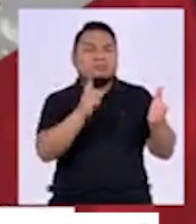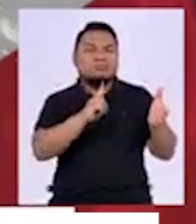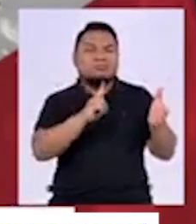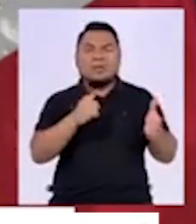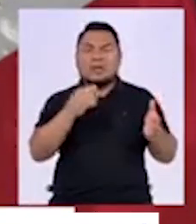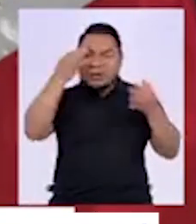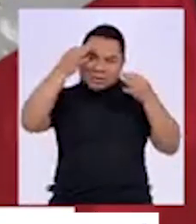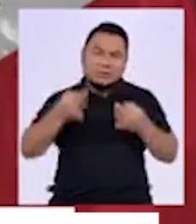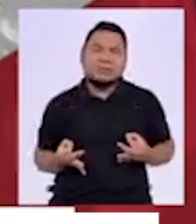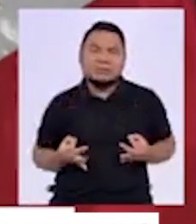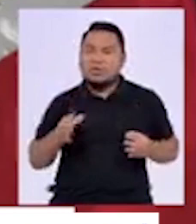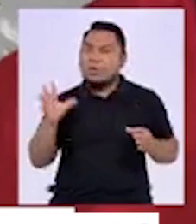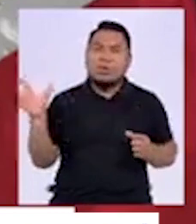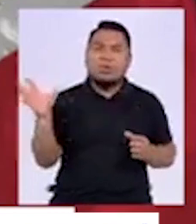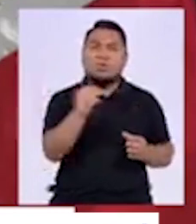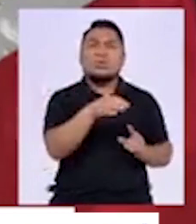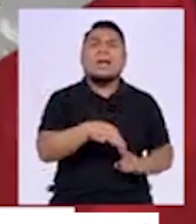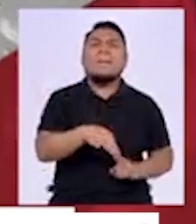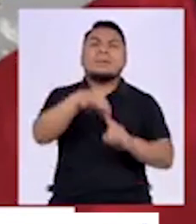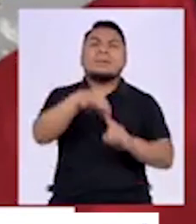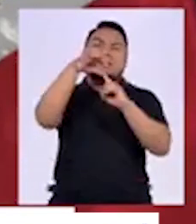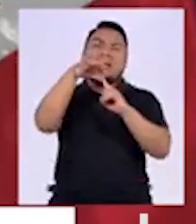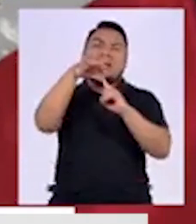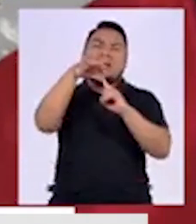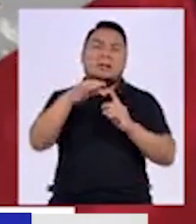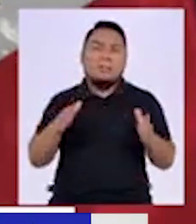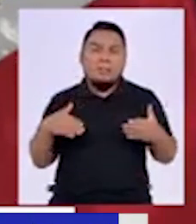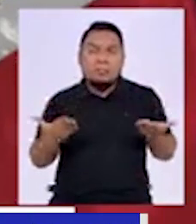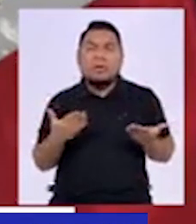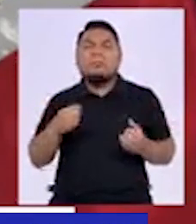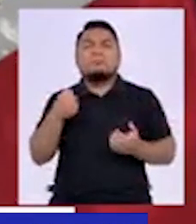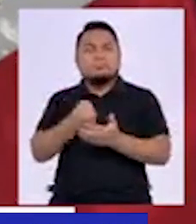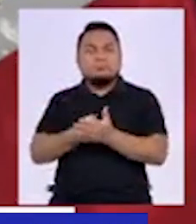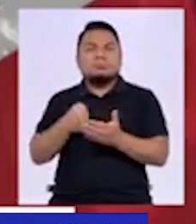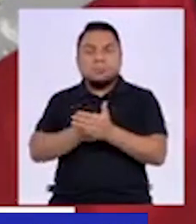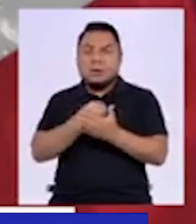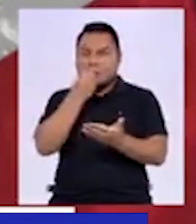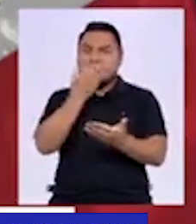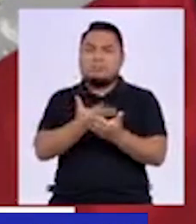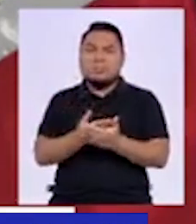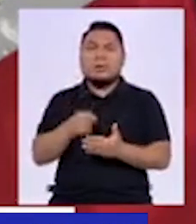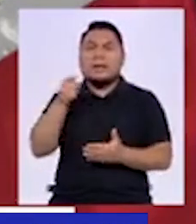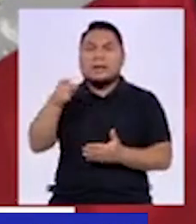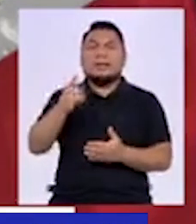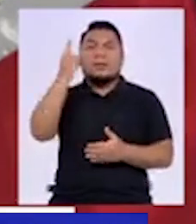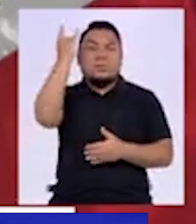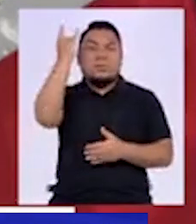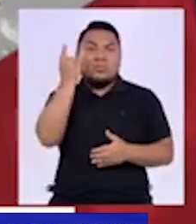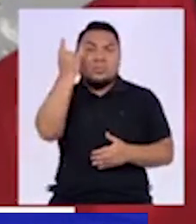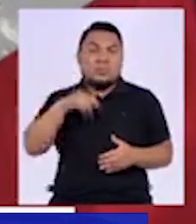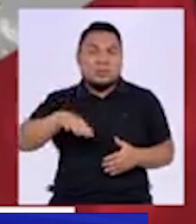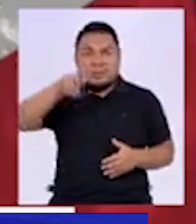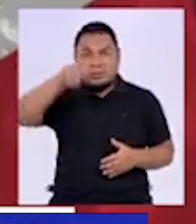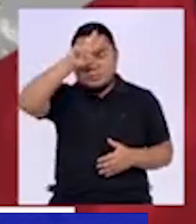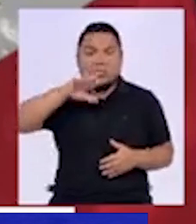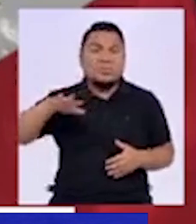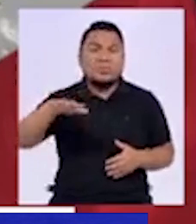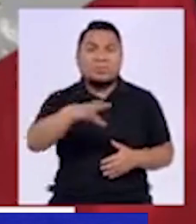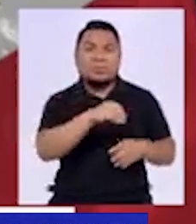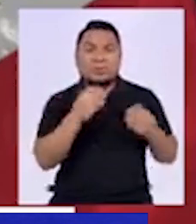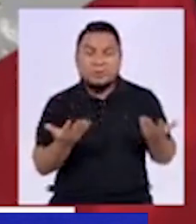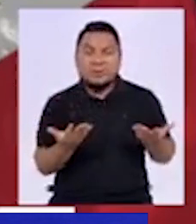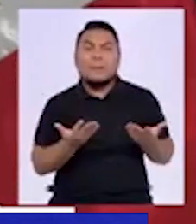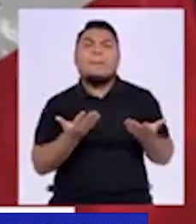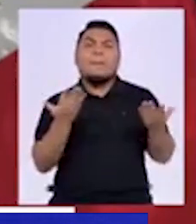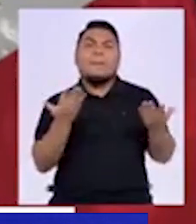decisiones de ese carácter, de carácter especial, para poder enfrentar de manera adecuada esta emergencia nacional. Entonces,